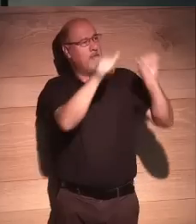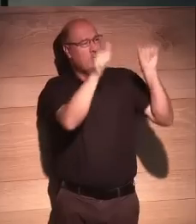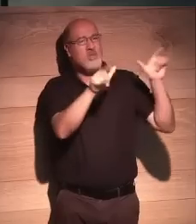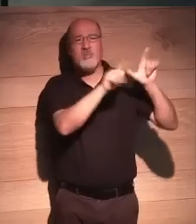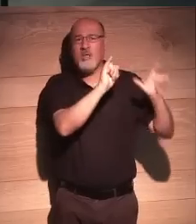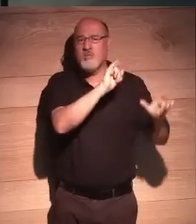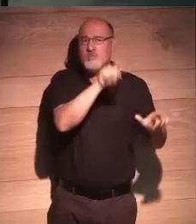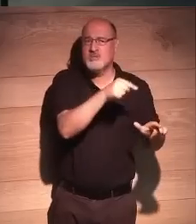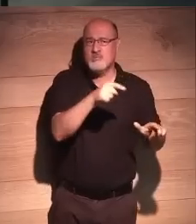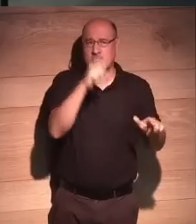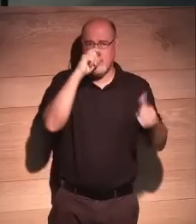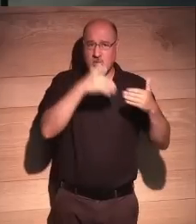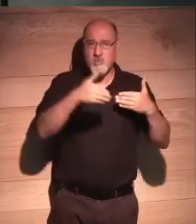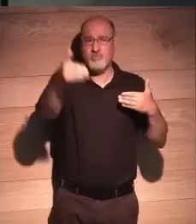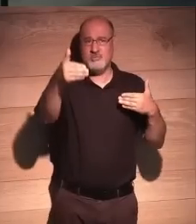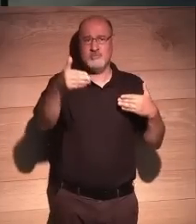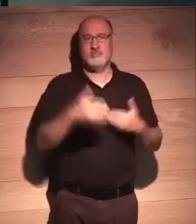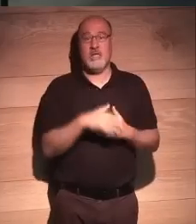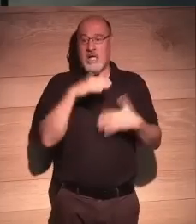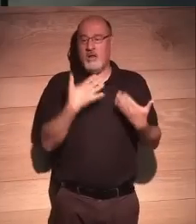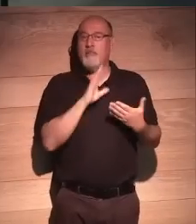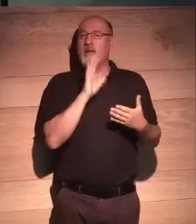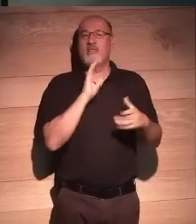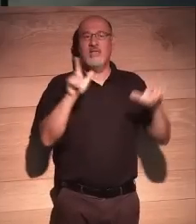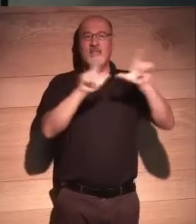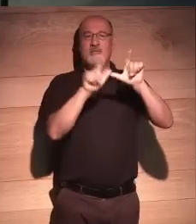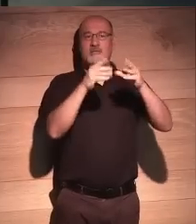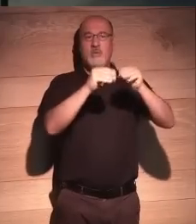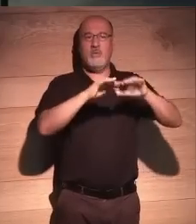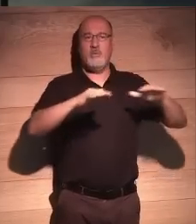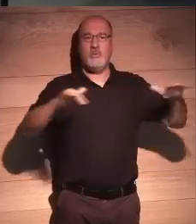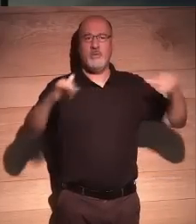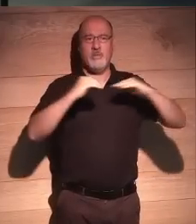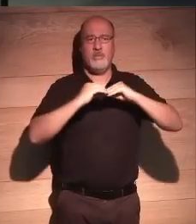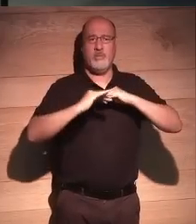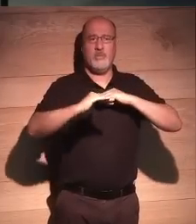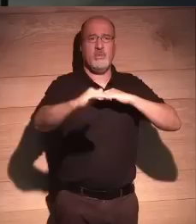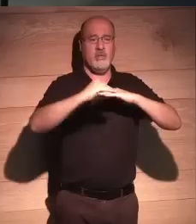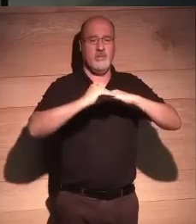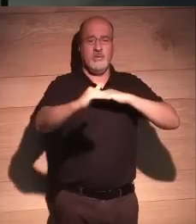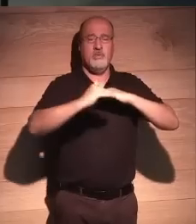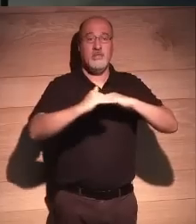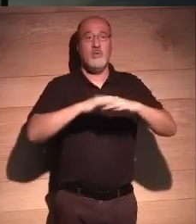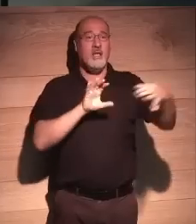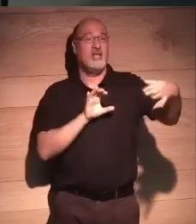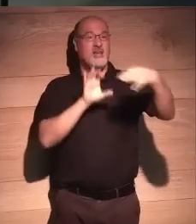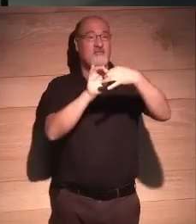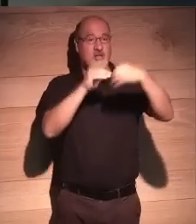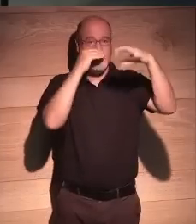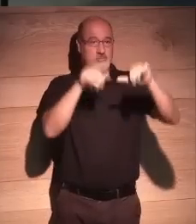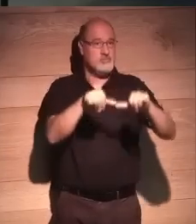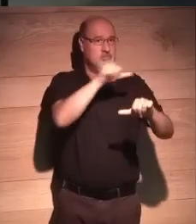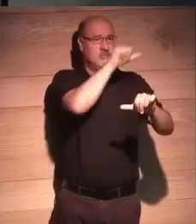especie como de tele líquida en la que Claro. estamos instalados. se han acabado esos referentes. Por ejemplo, no tenemos